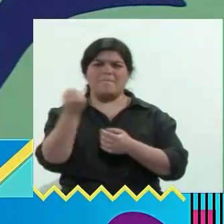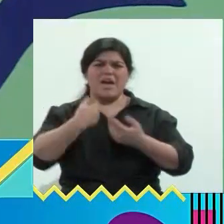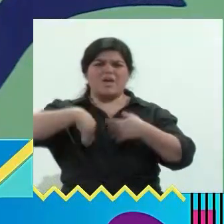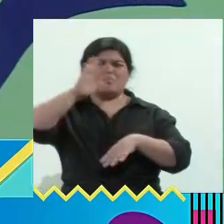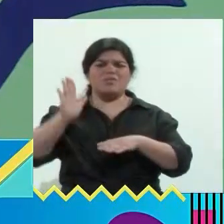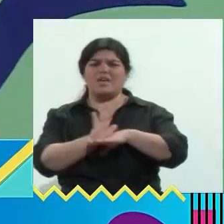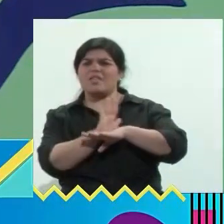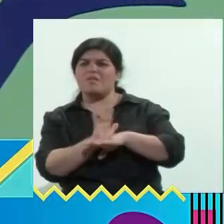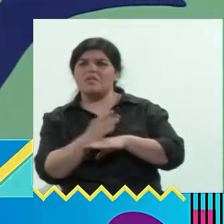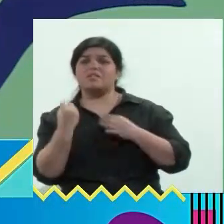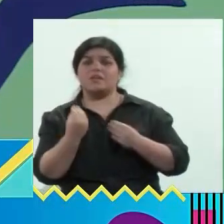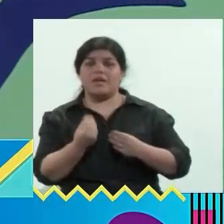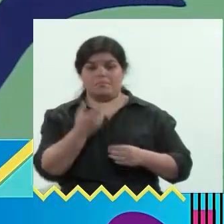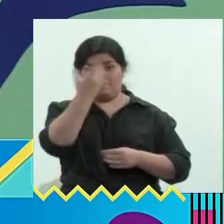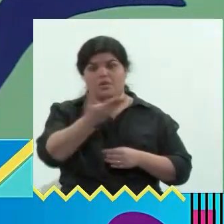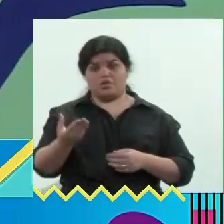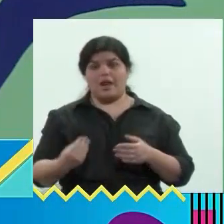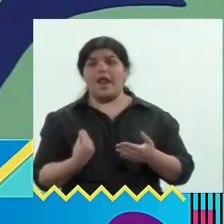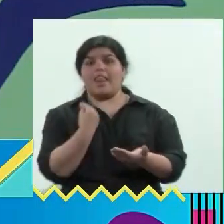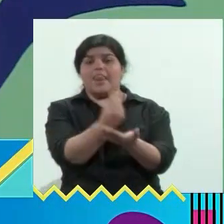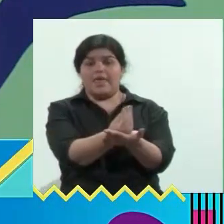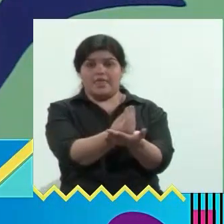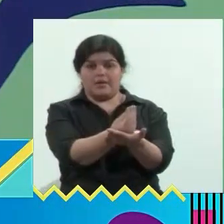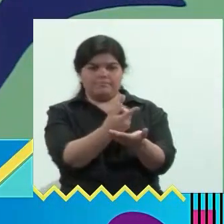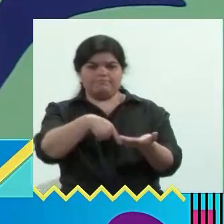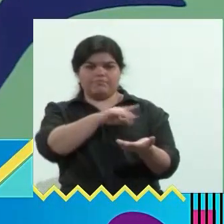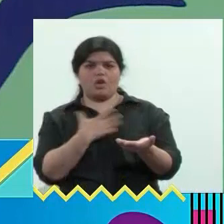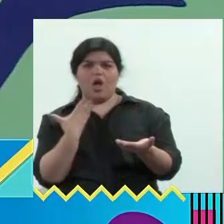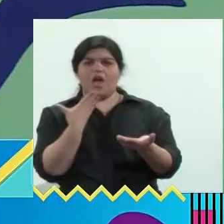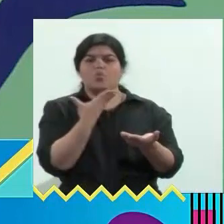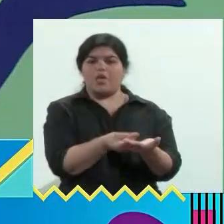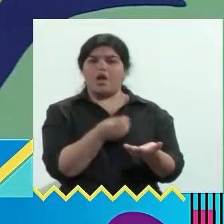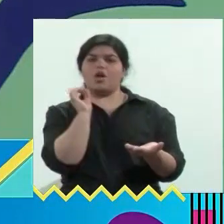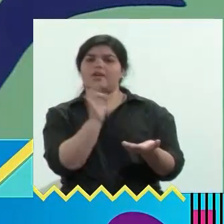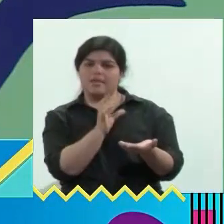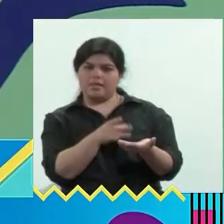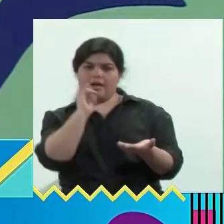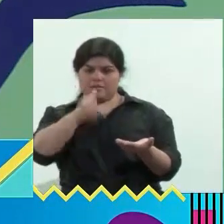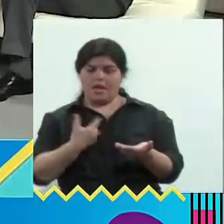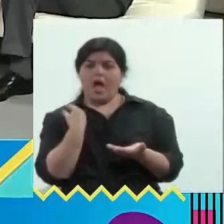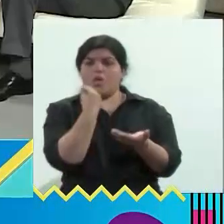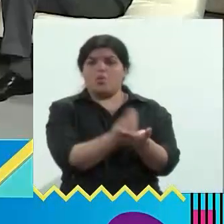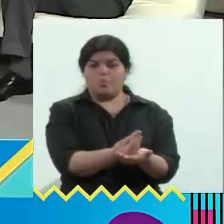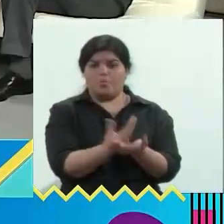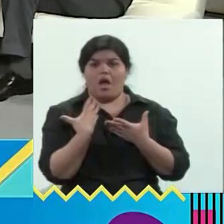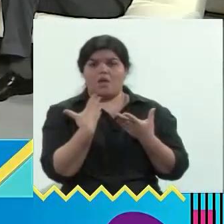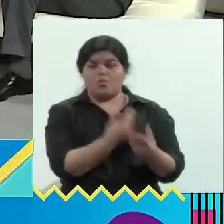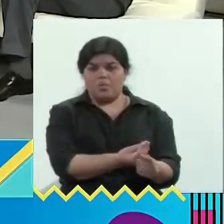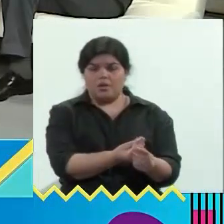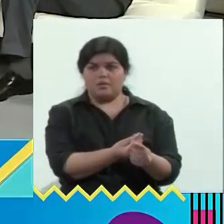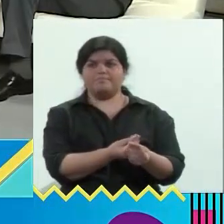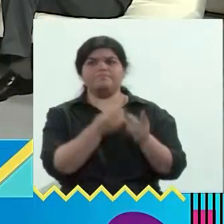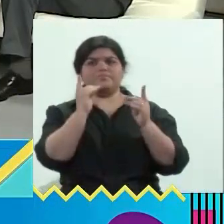es colaborar con los líderes desde la crítica, desde la colaboración propositiva, desde